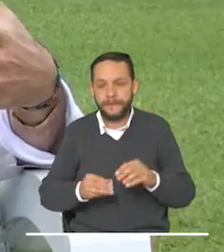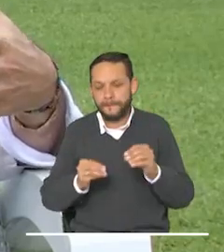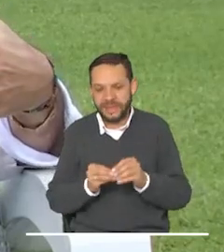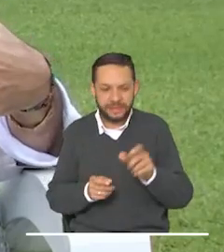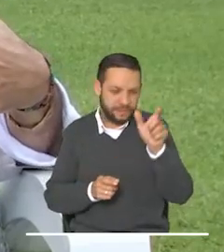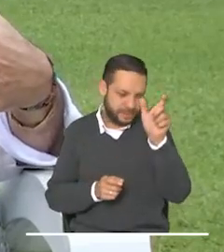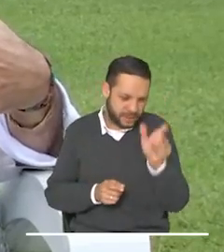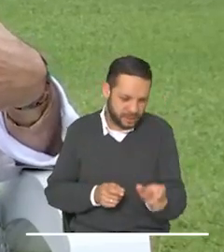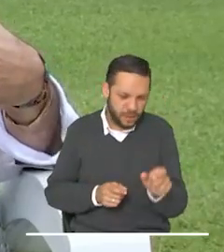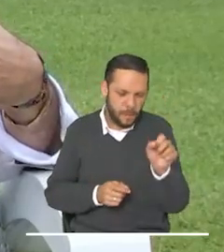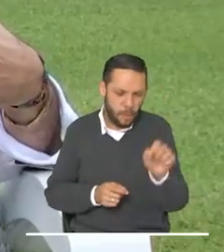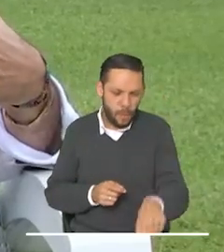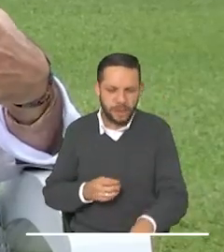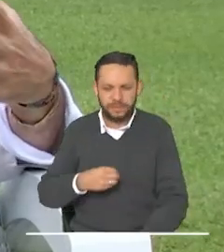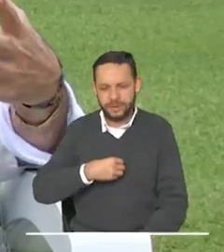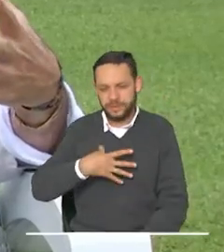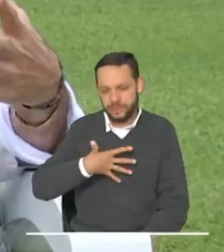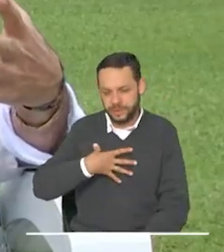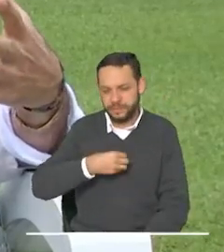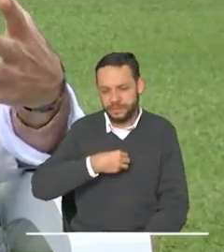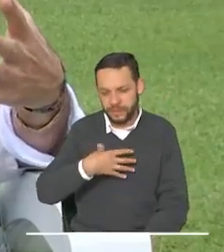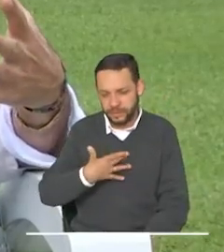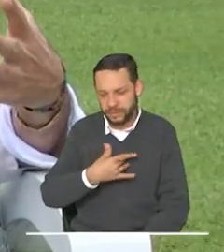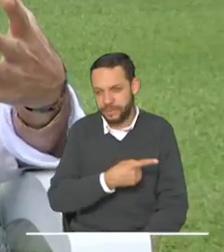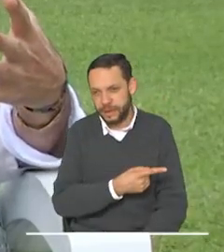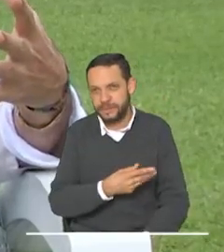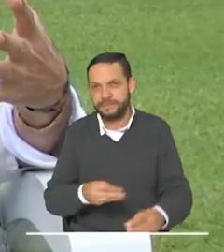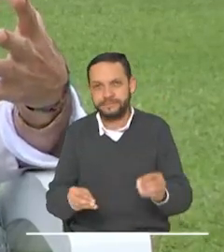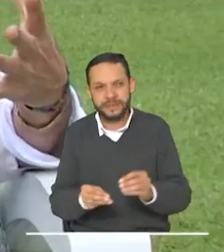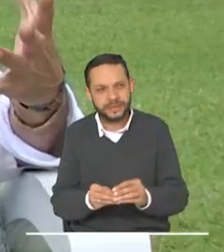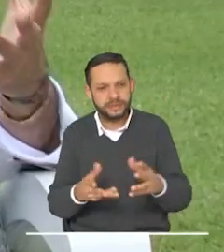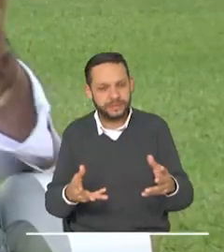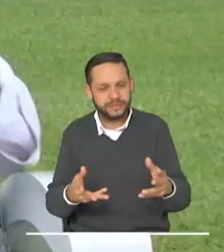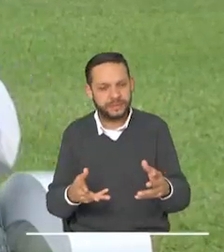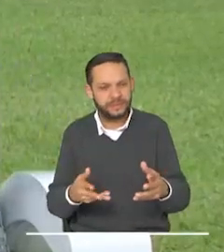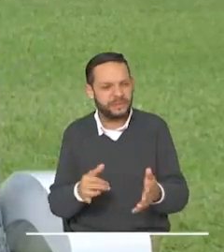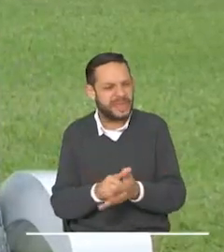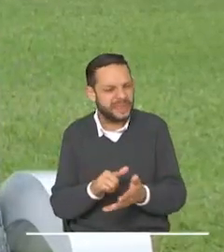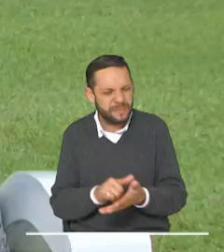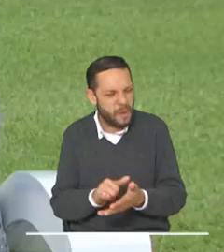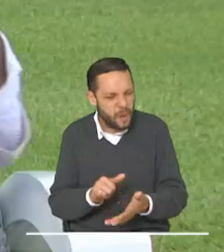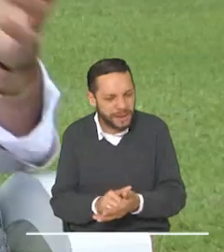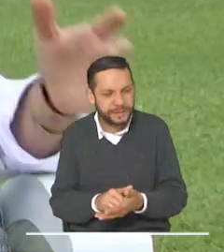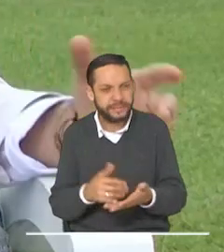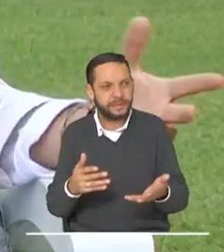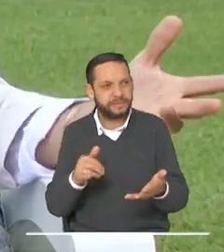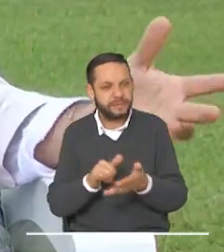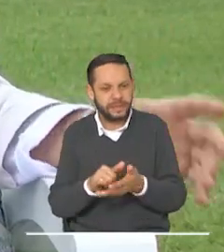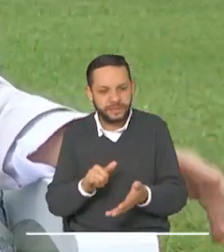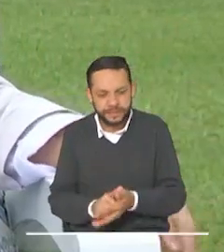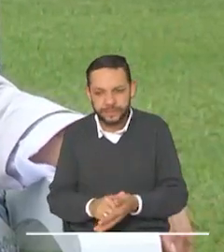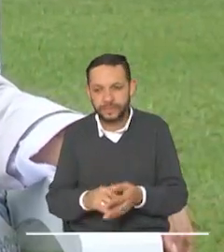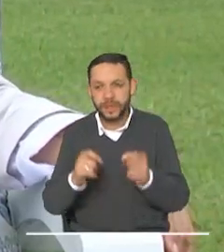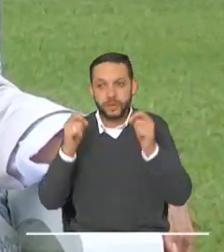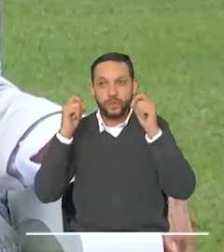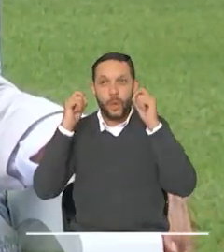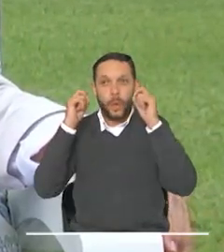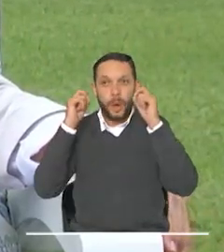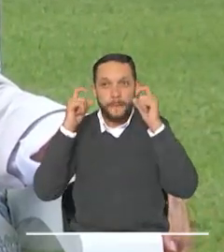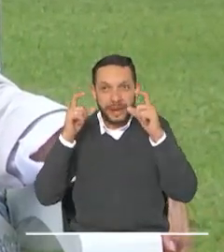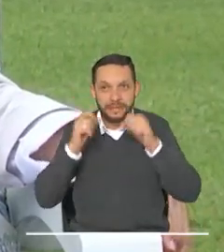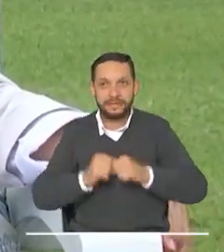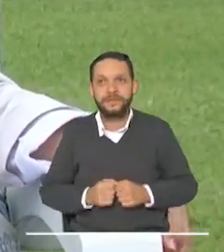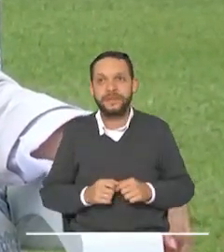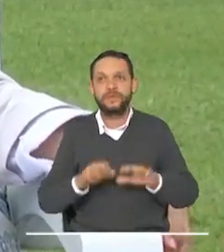de esa oportunidad de de la como del de las hombro se llama